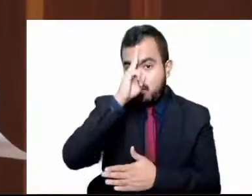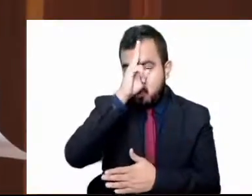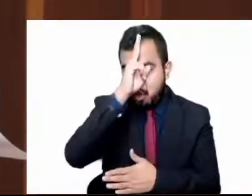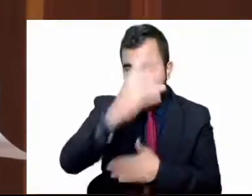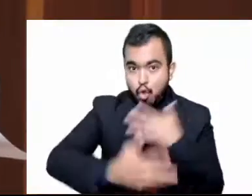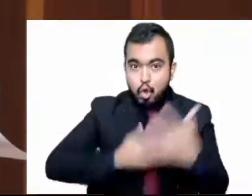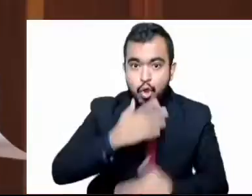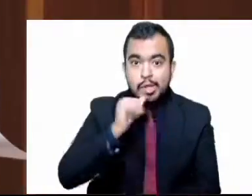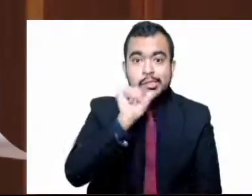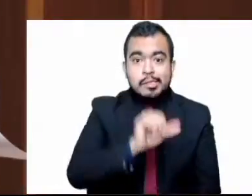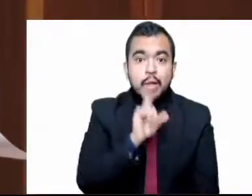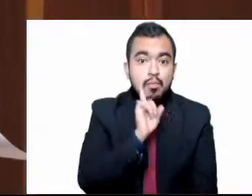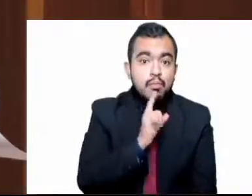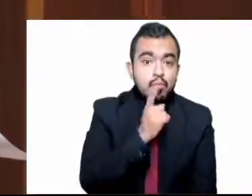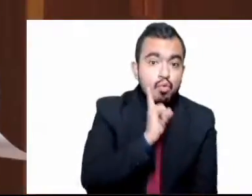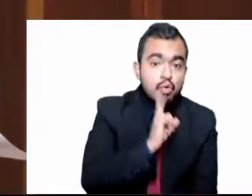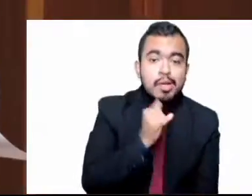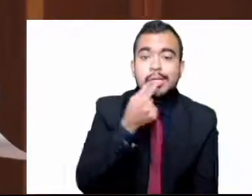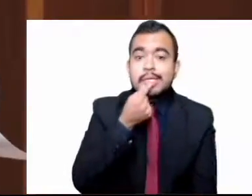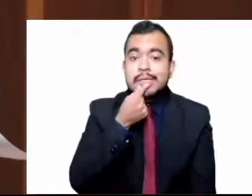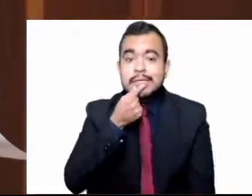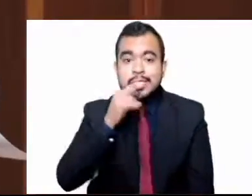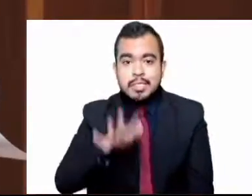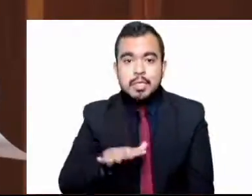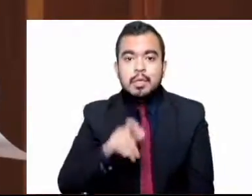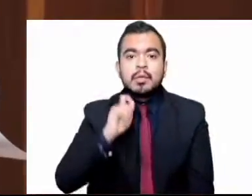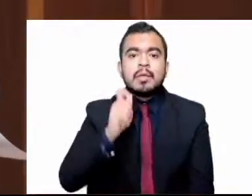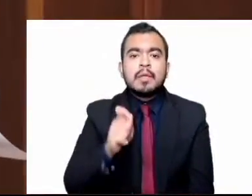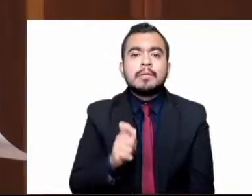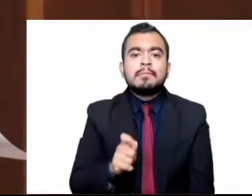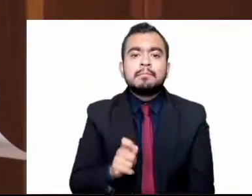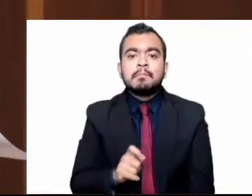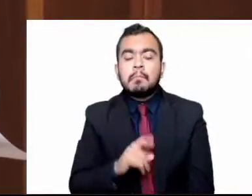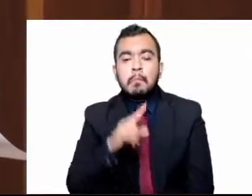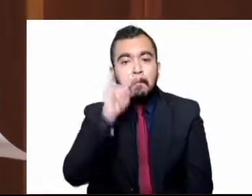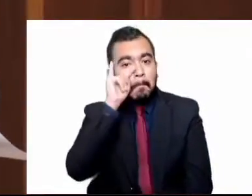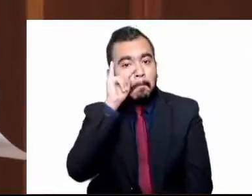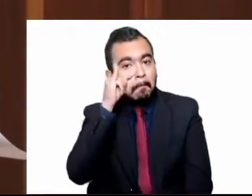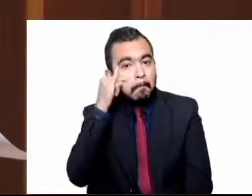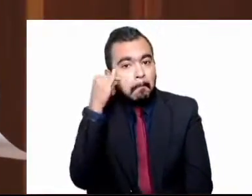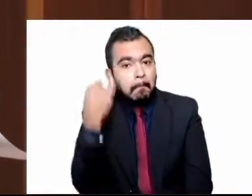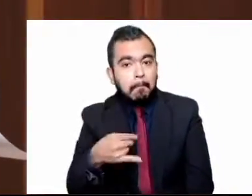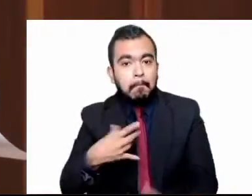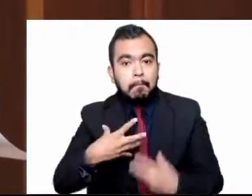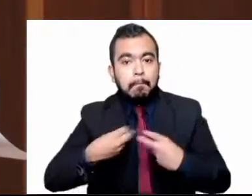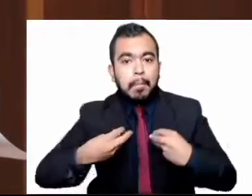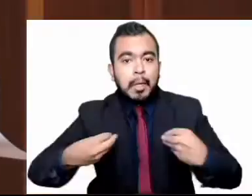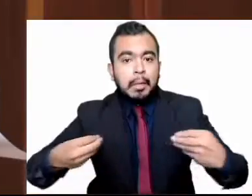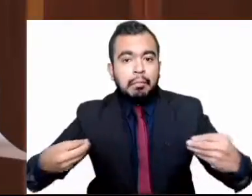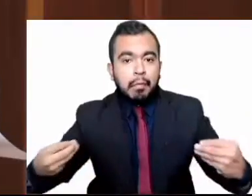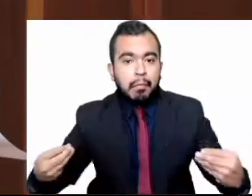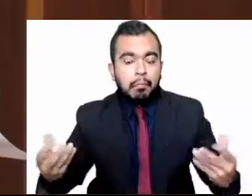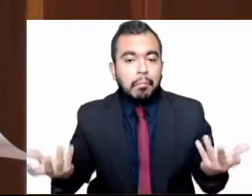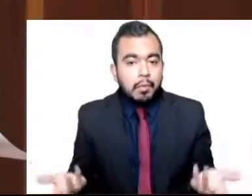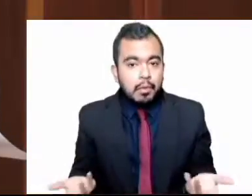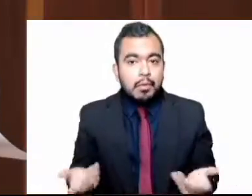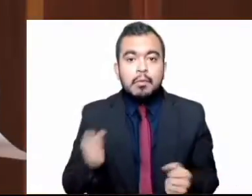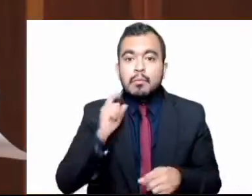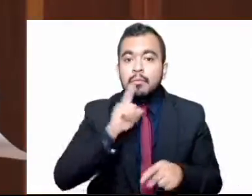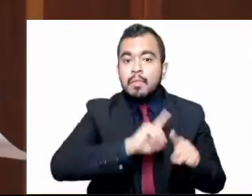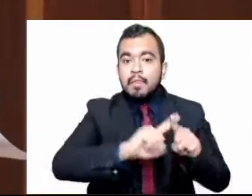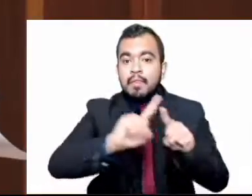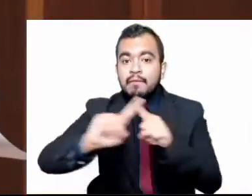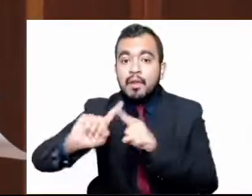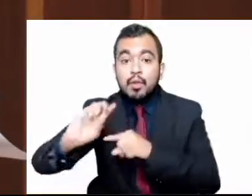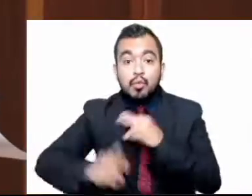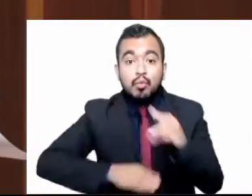niñas como la pandemia de la sombra, debido a que los diferentes países en el mundo solo se enfocan